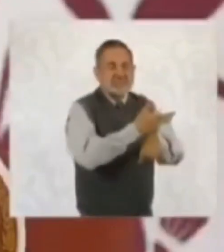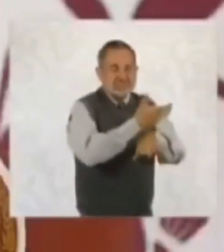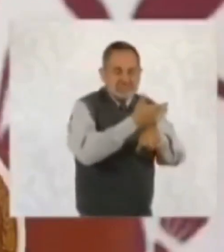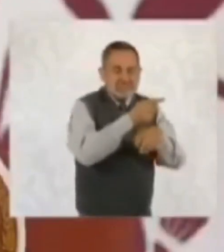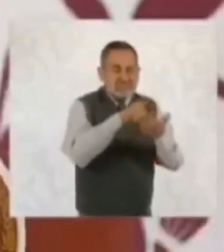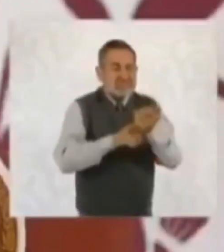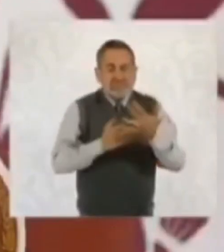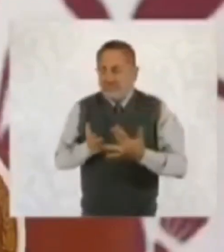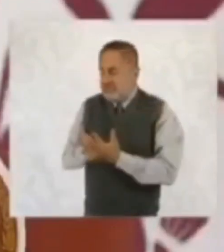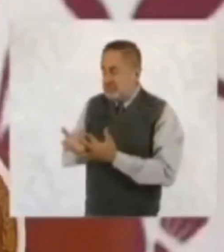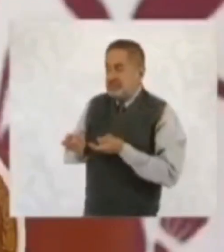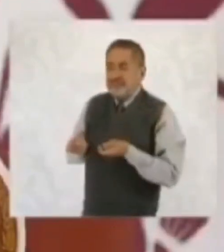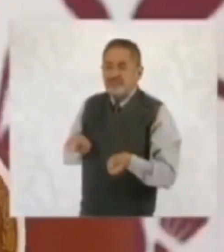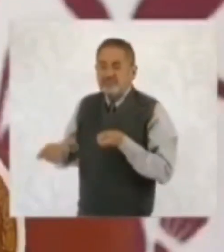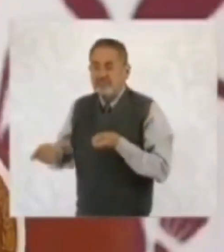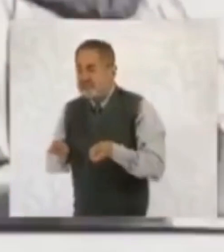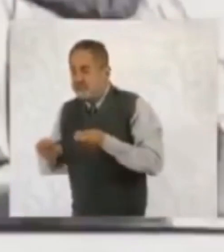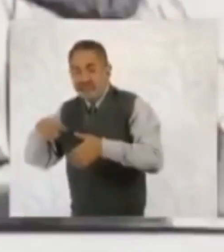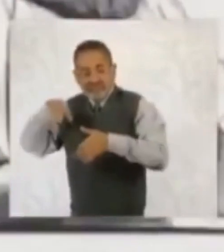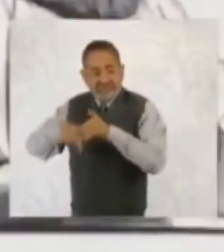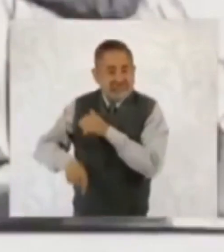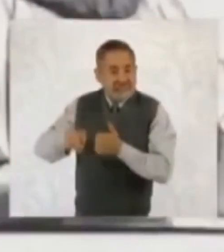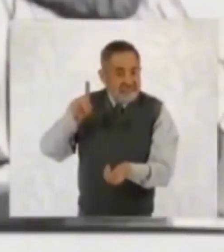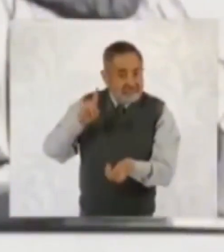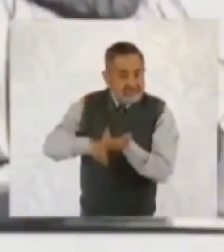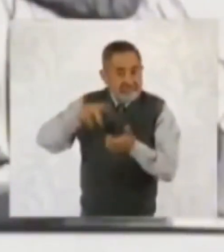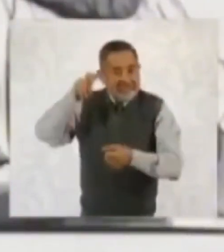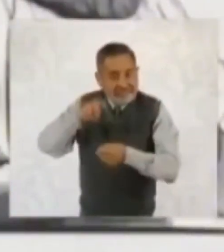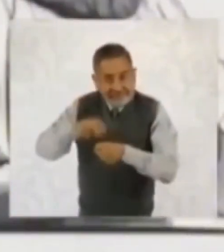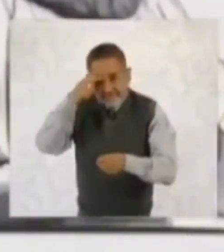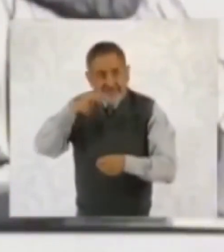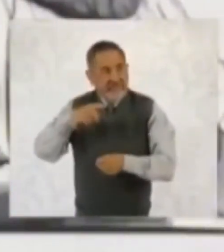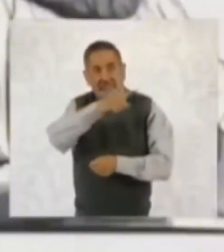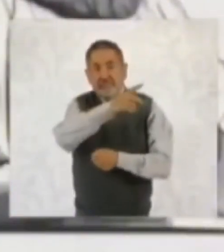Unidos operaban en nuestro territorio.